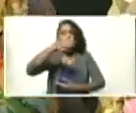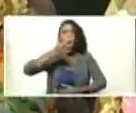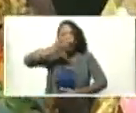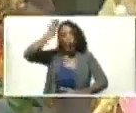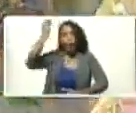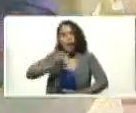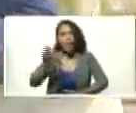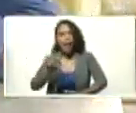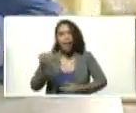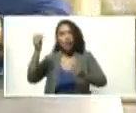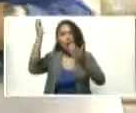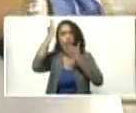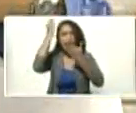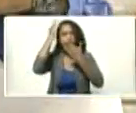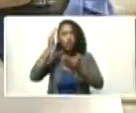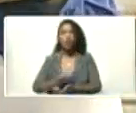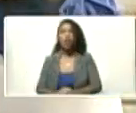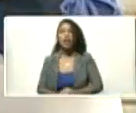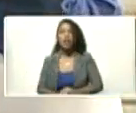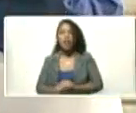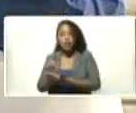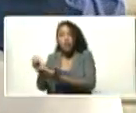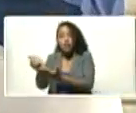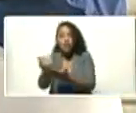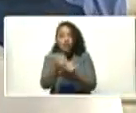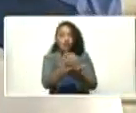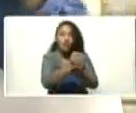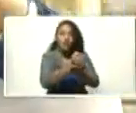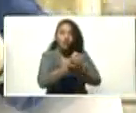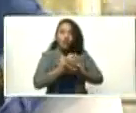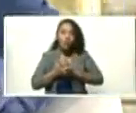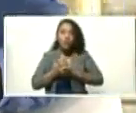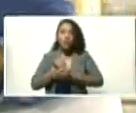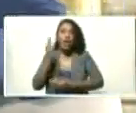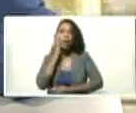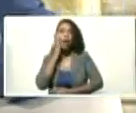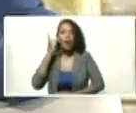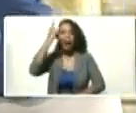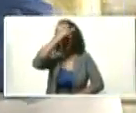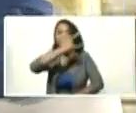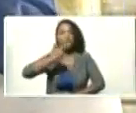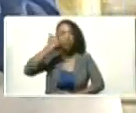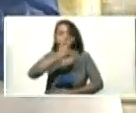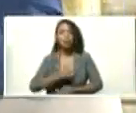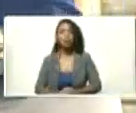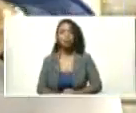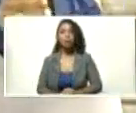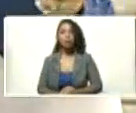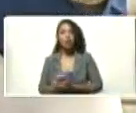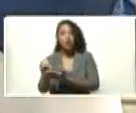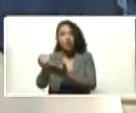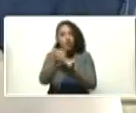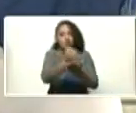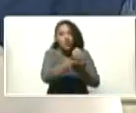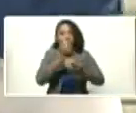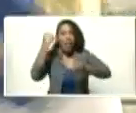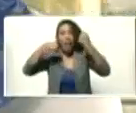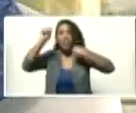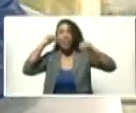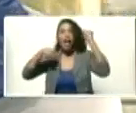originarios, aborígenes, que recogió de la madre África, que recogió de la rebeldía